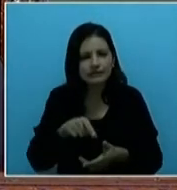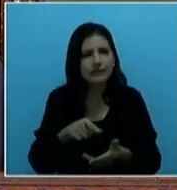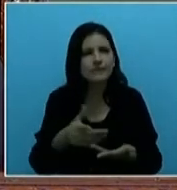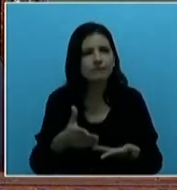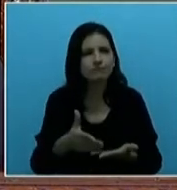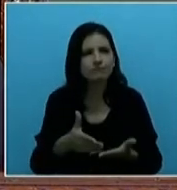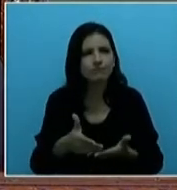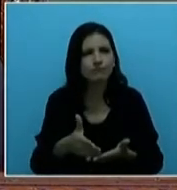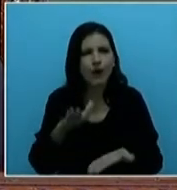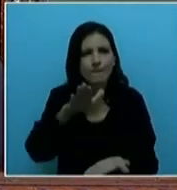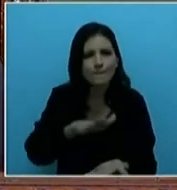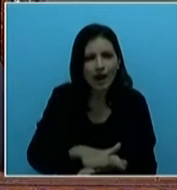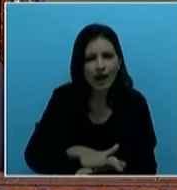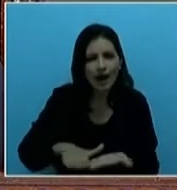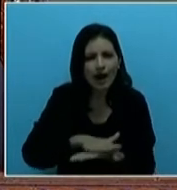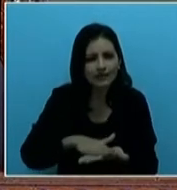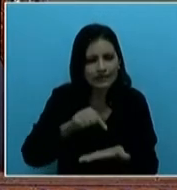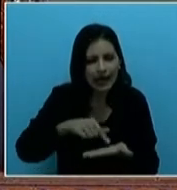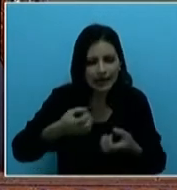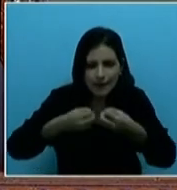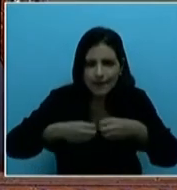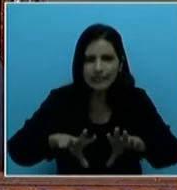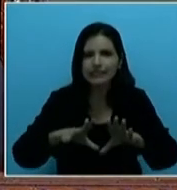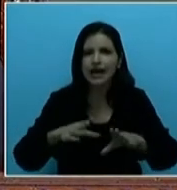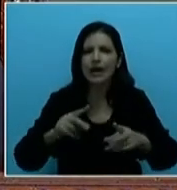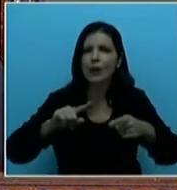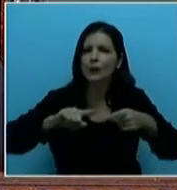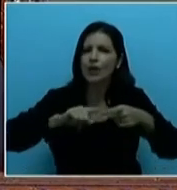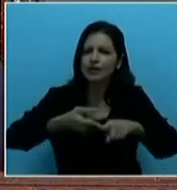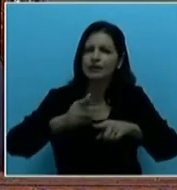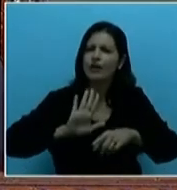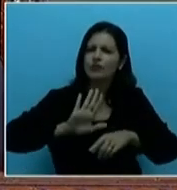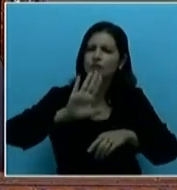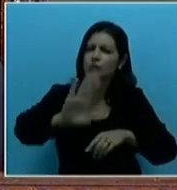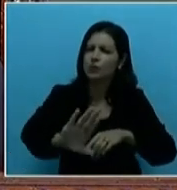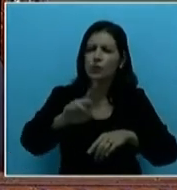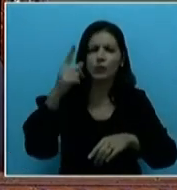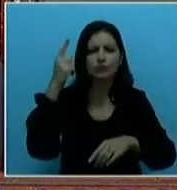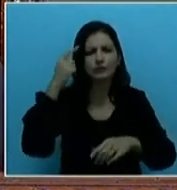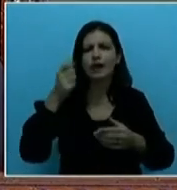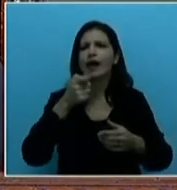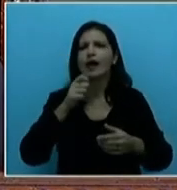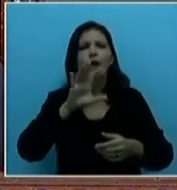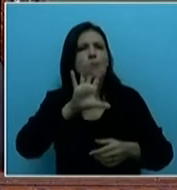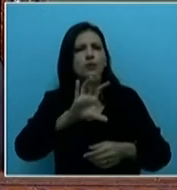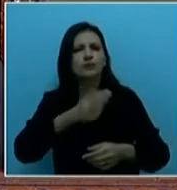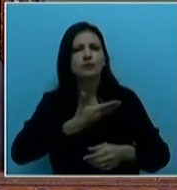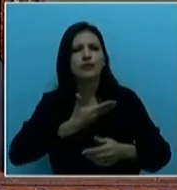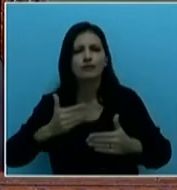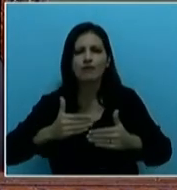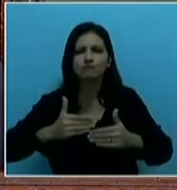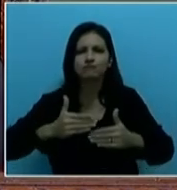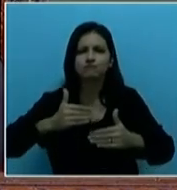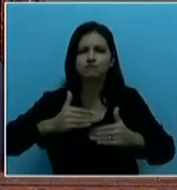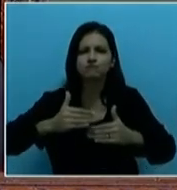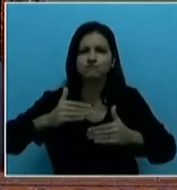de largo plazo para la santa fe del futuro una provincia que no deje de crecer una santa